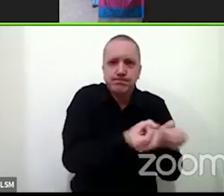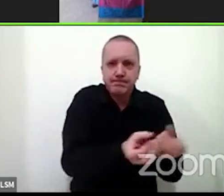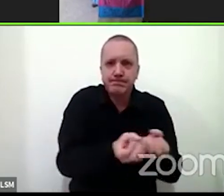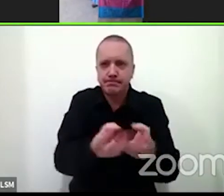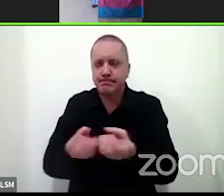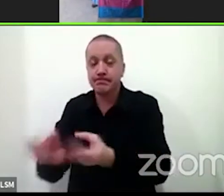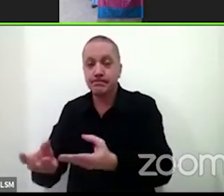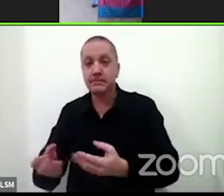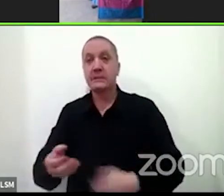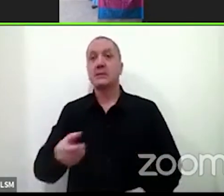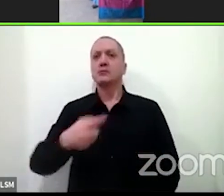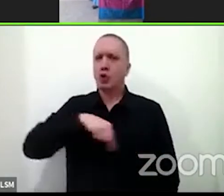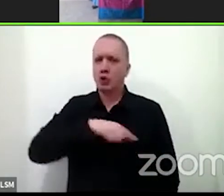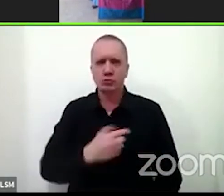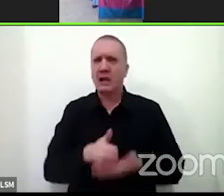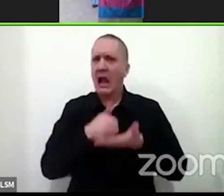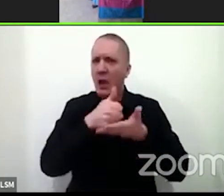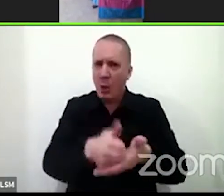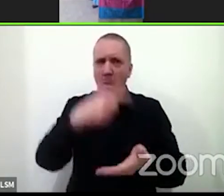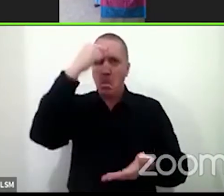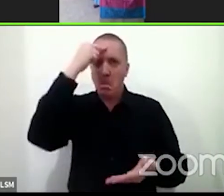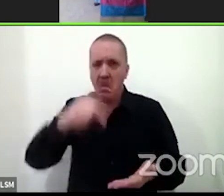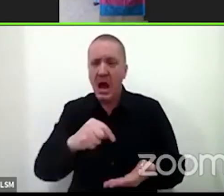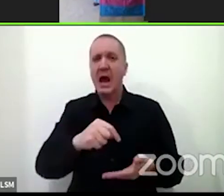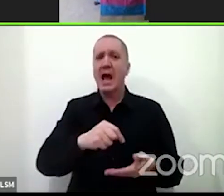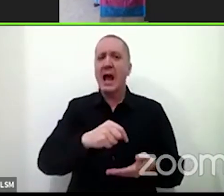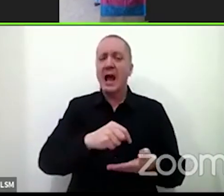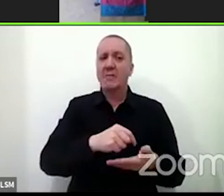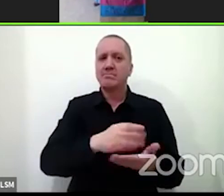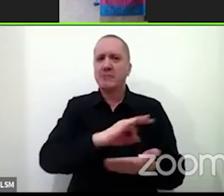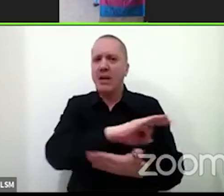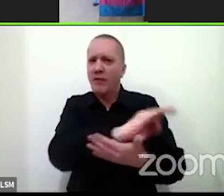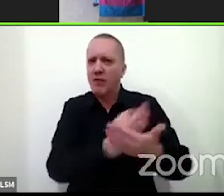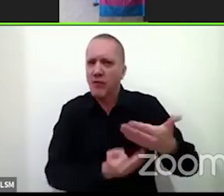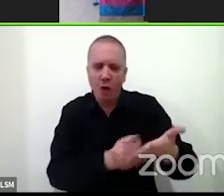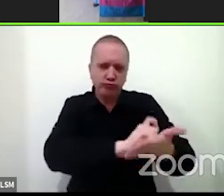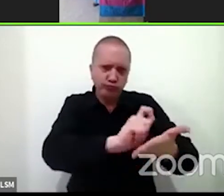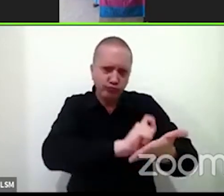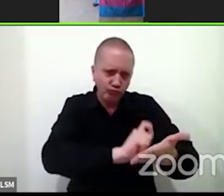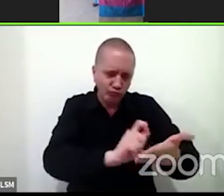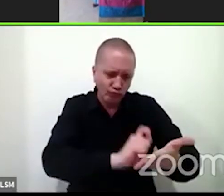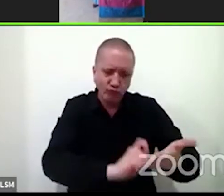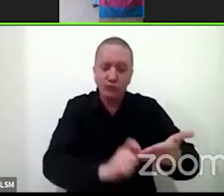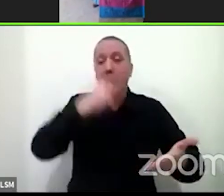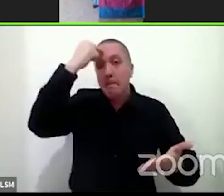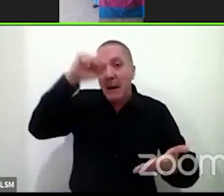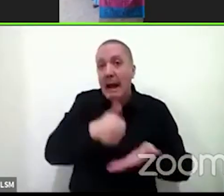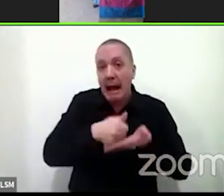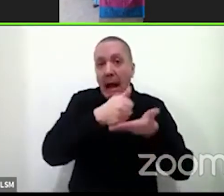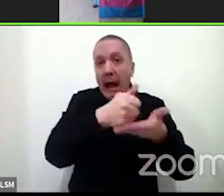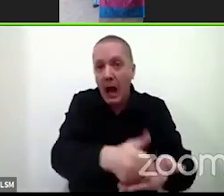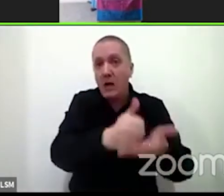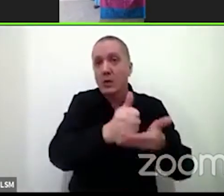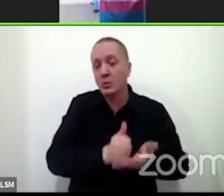formas para aplicar a una ayuda mutua, tanto de otros proyectos, programas y